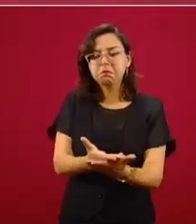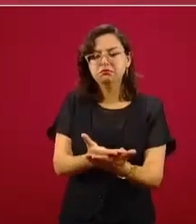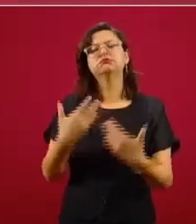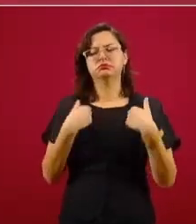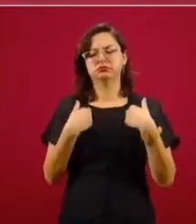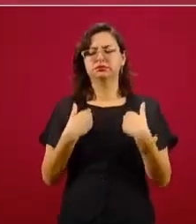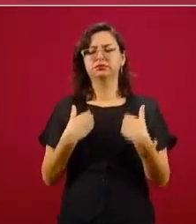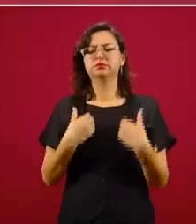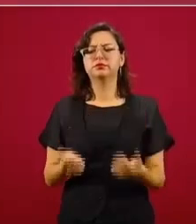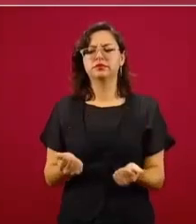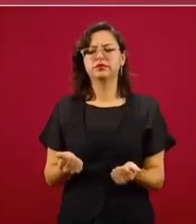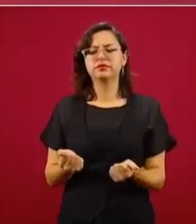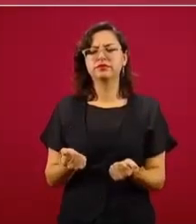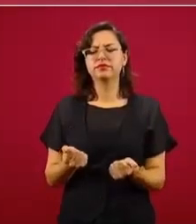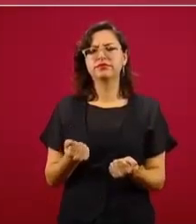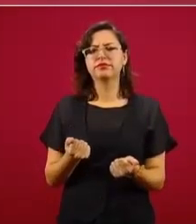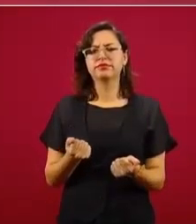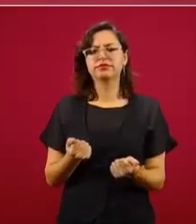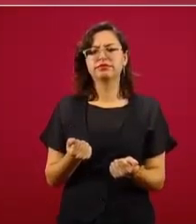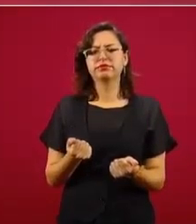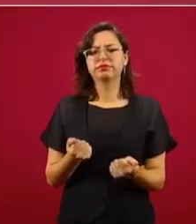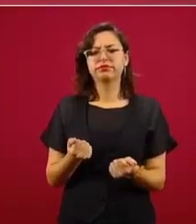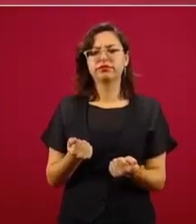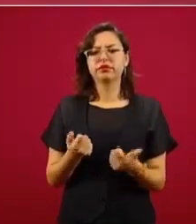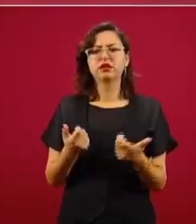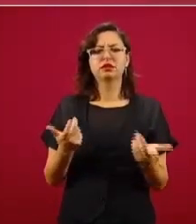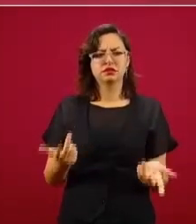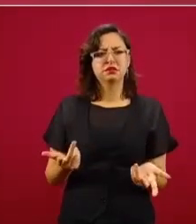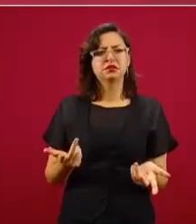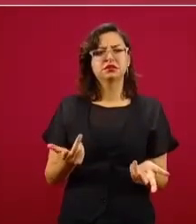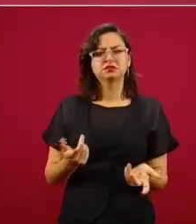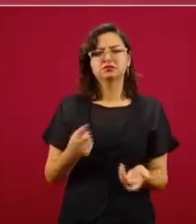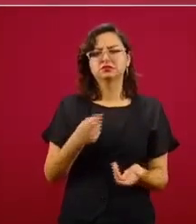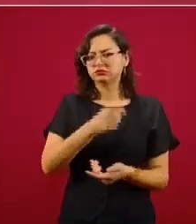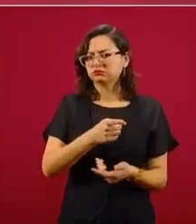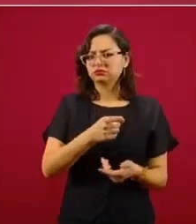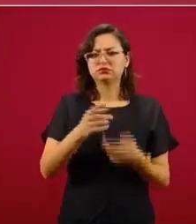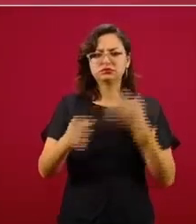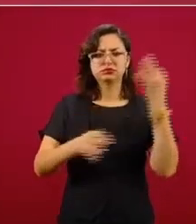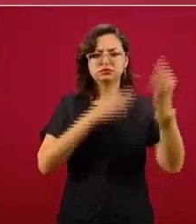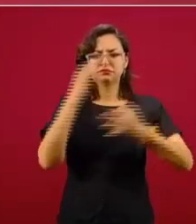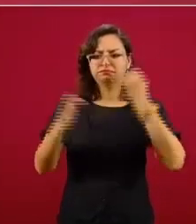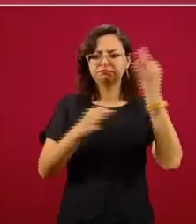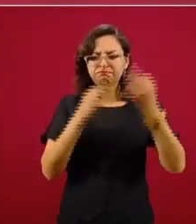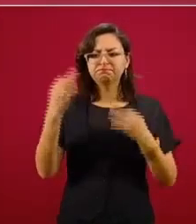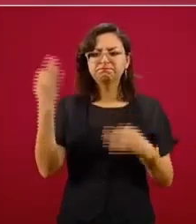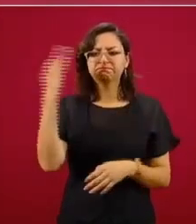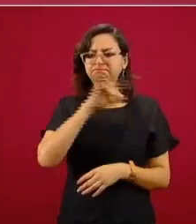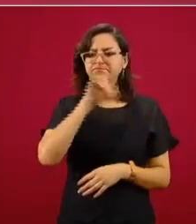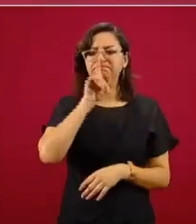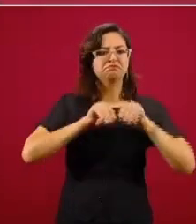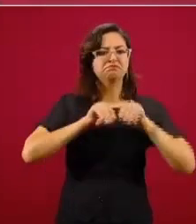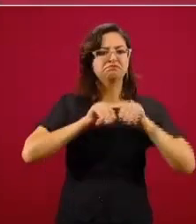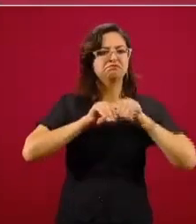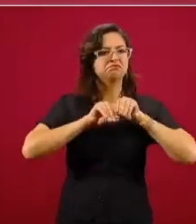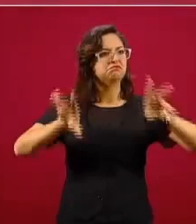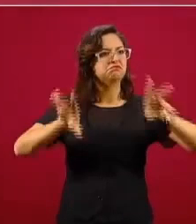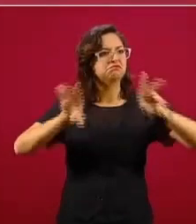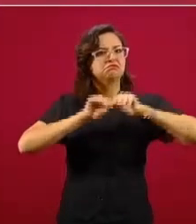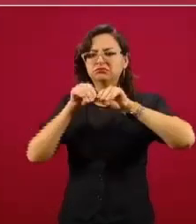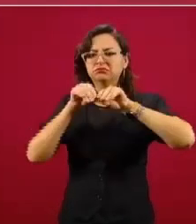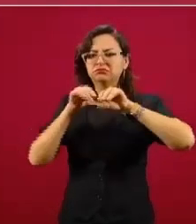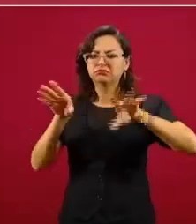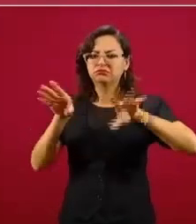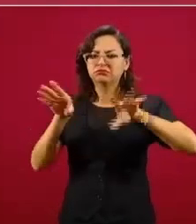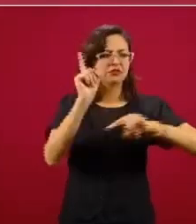entiendo, es que no haya noticias falsas, por ejemplo, en las redes, porque hay muchas